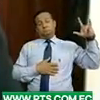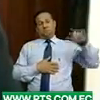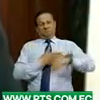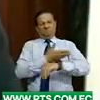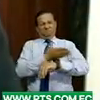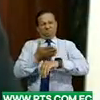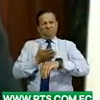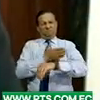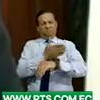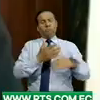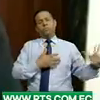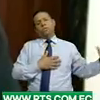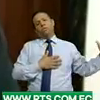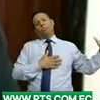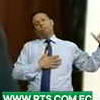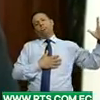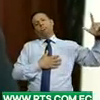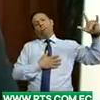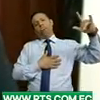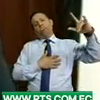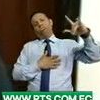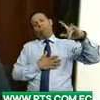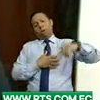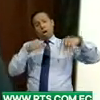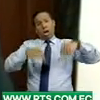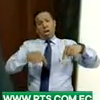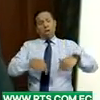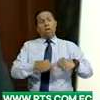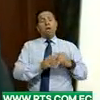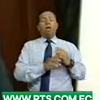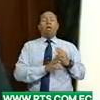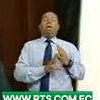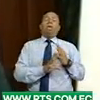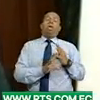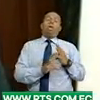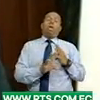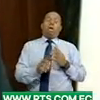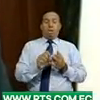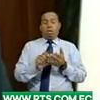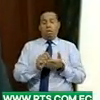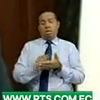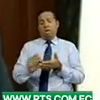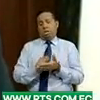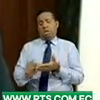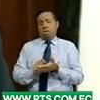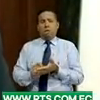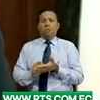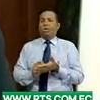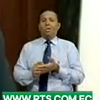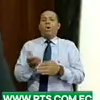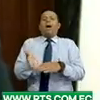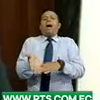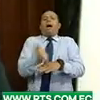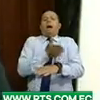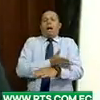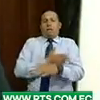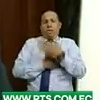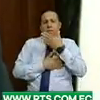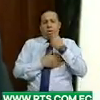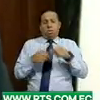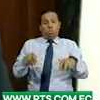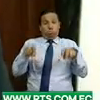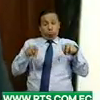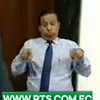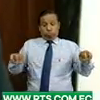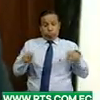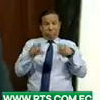es extenuante estar haciendo otra cola más para llenar un formulario, entonces se ha tomado la decisión de entregarles a las aerolíneas para que